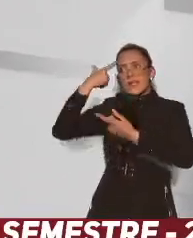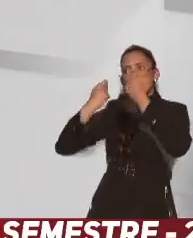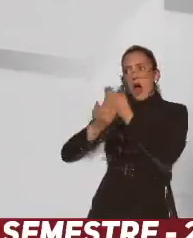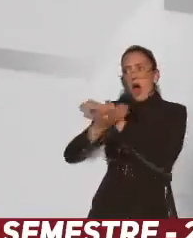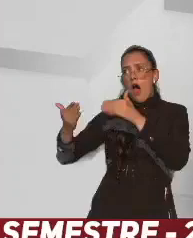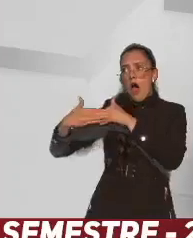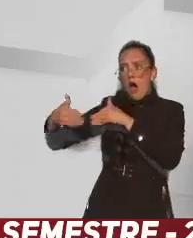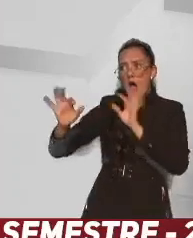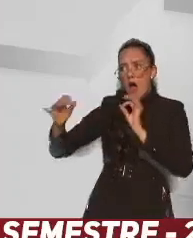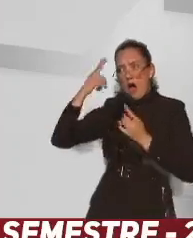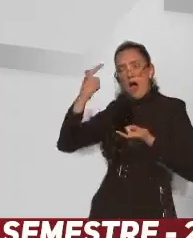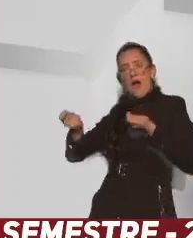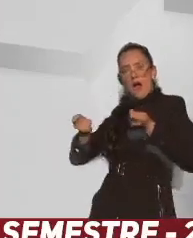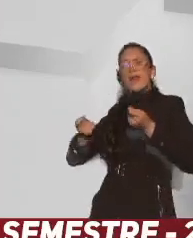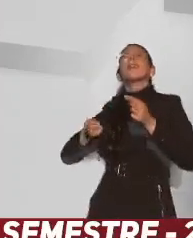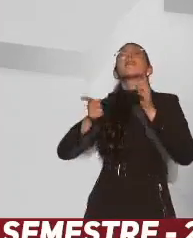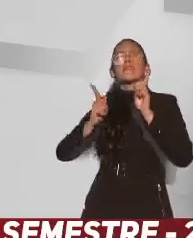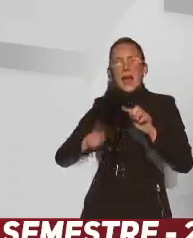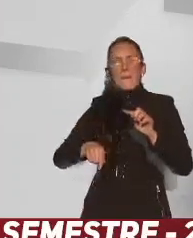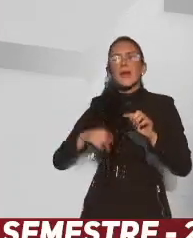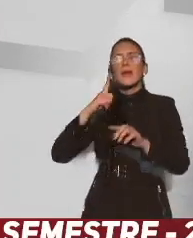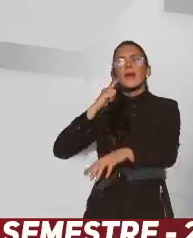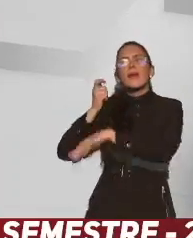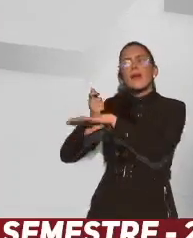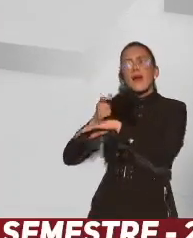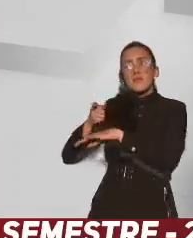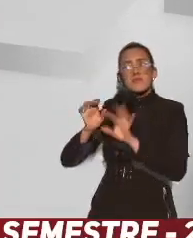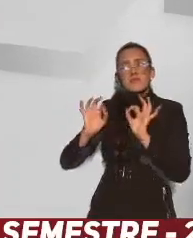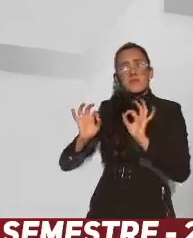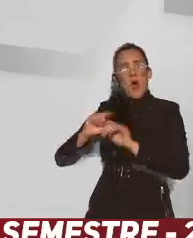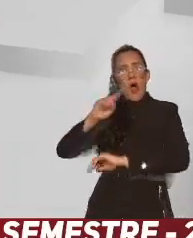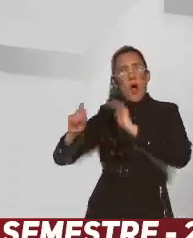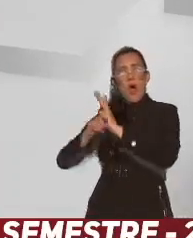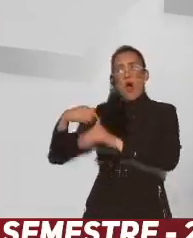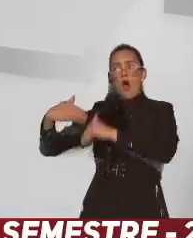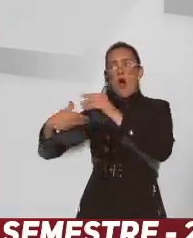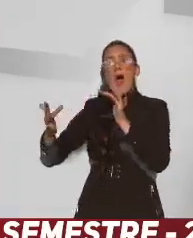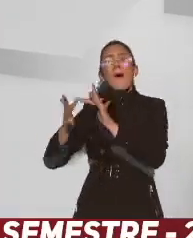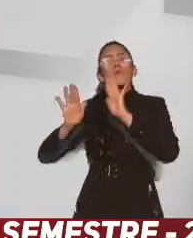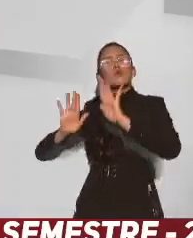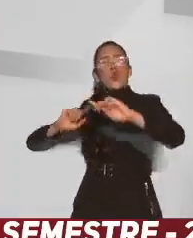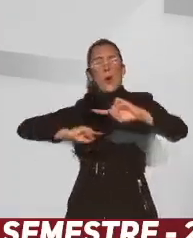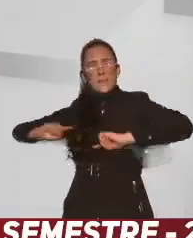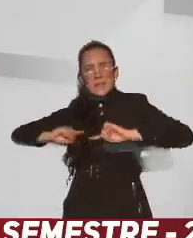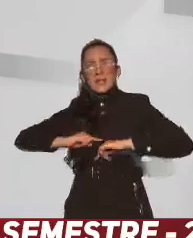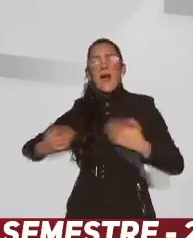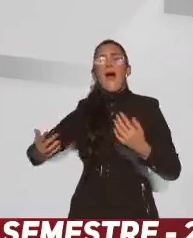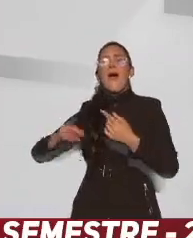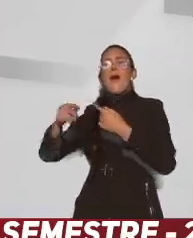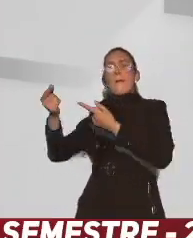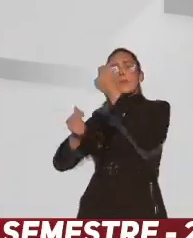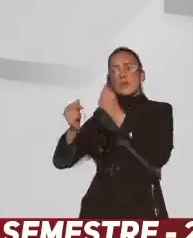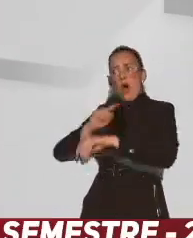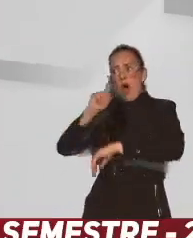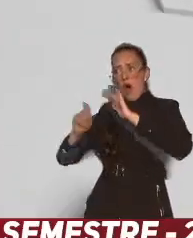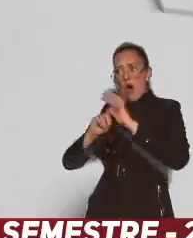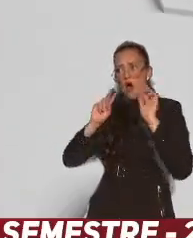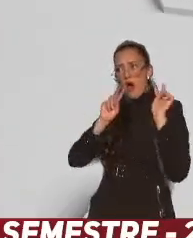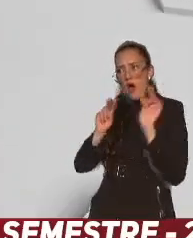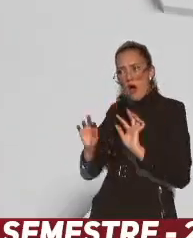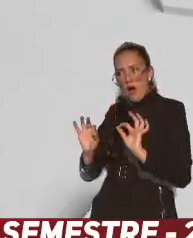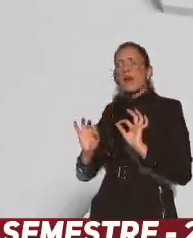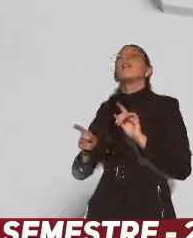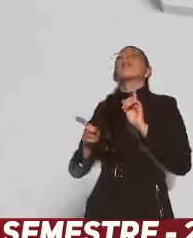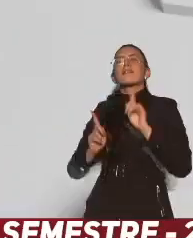como direccionar y monitorear los procedimientos administrativos y presupuestales y asesorar al comandante del